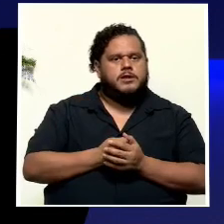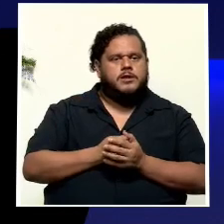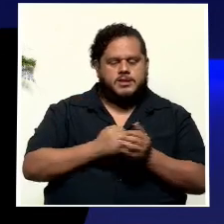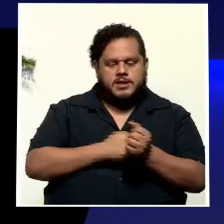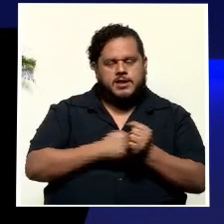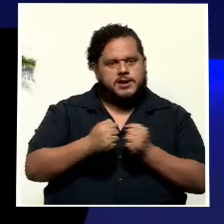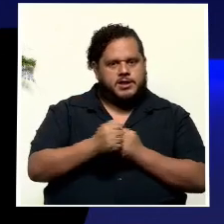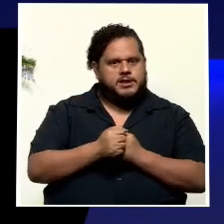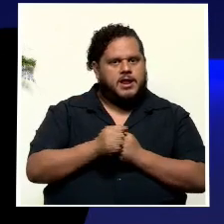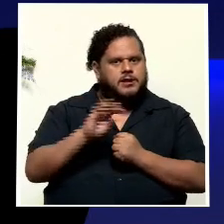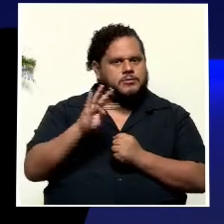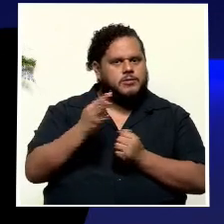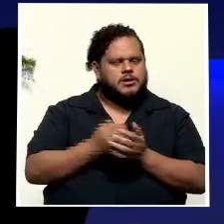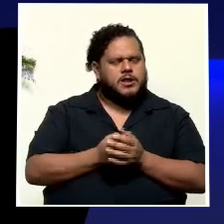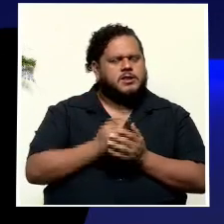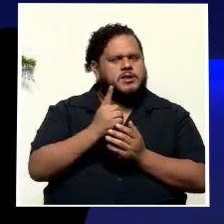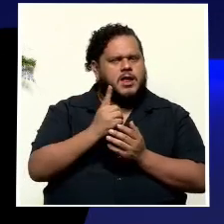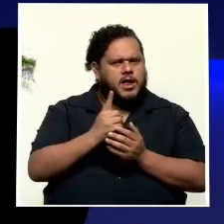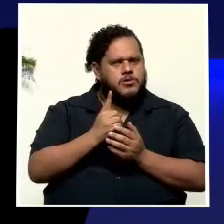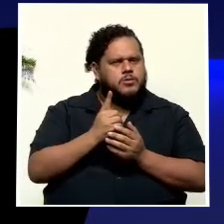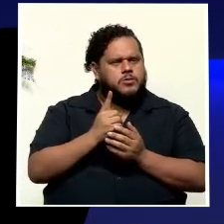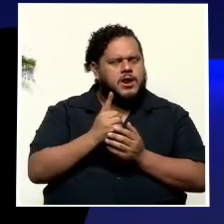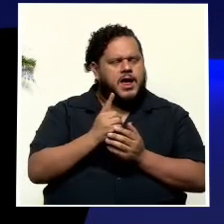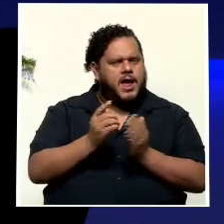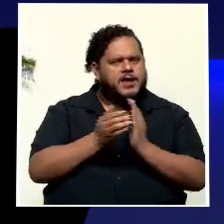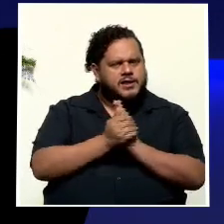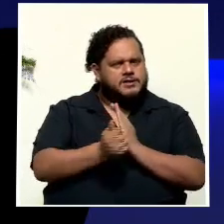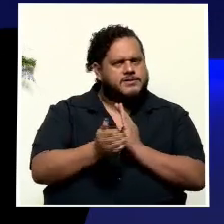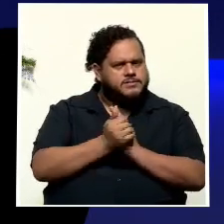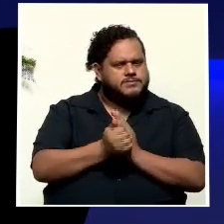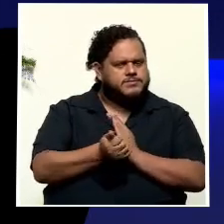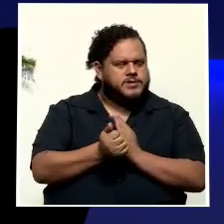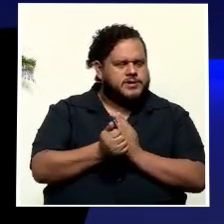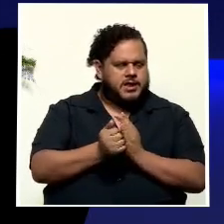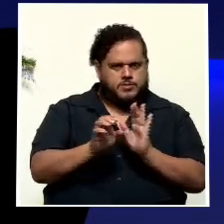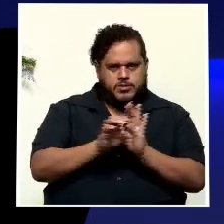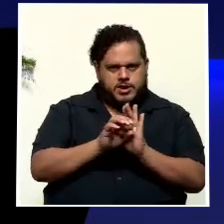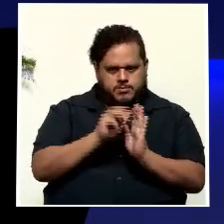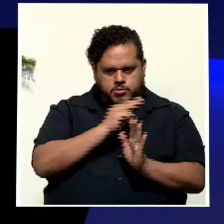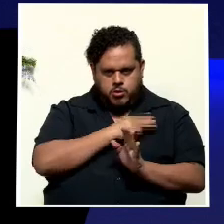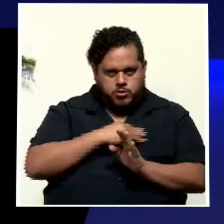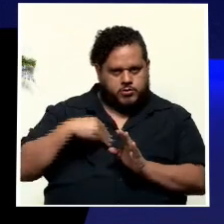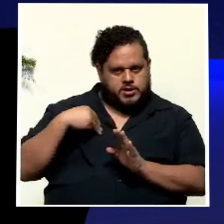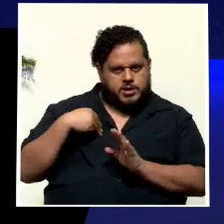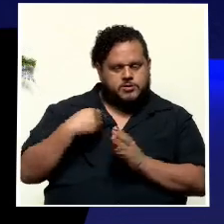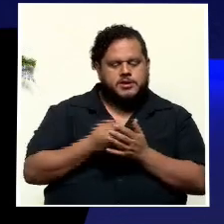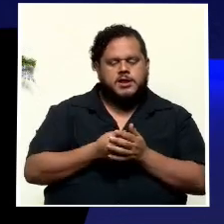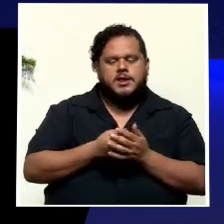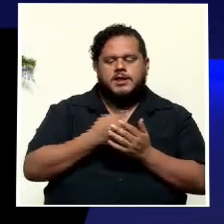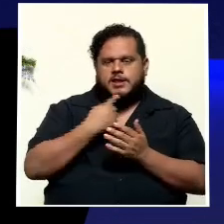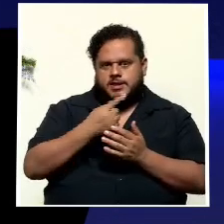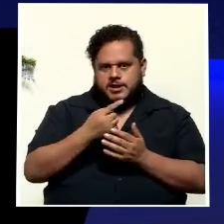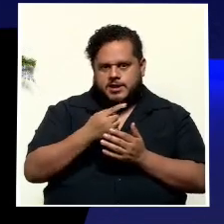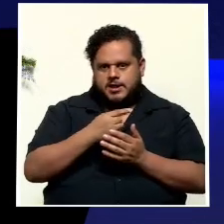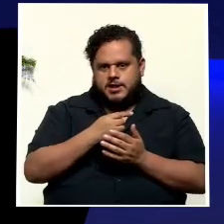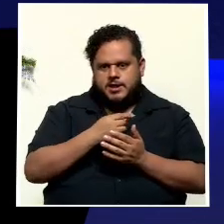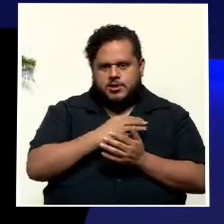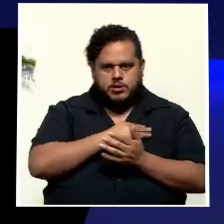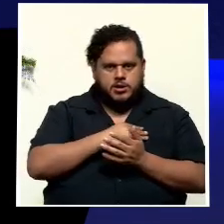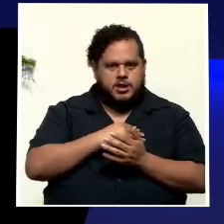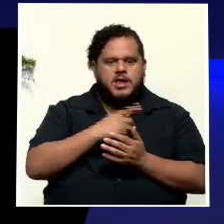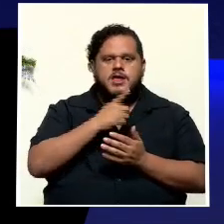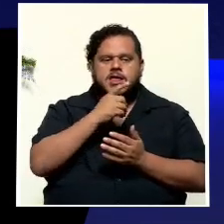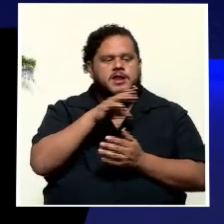sala, es que hay una opacidad. En el caso de los magistrados, quienes eligen a los magistrados son los